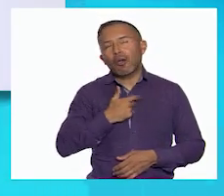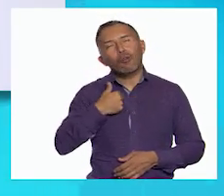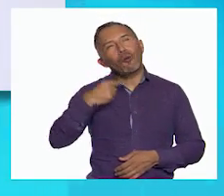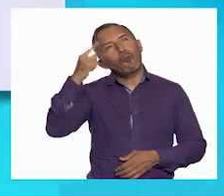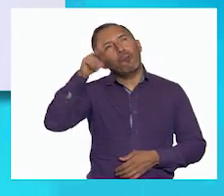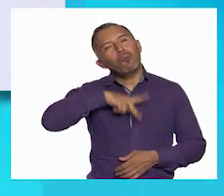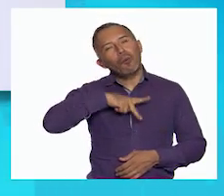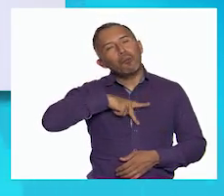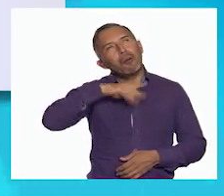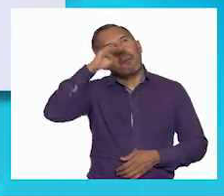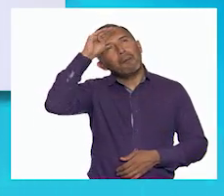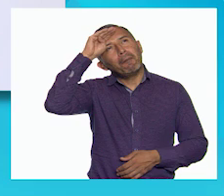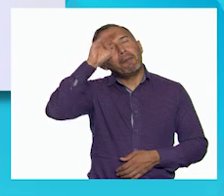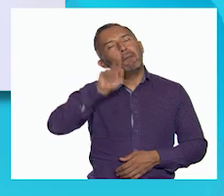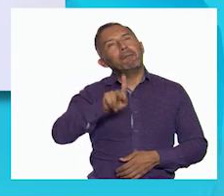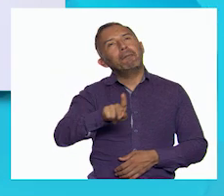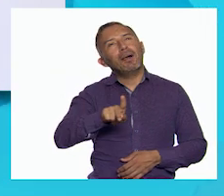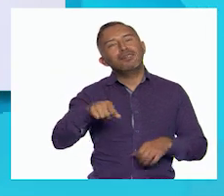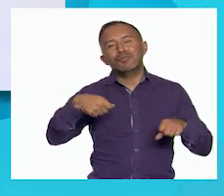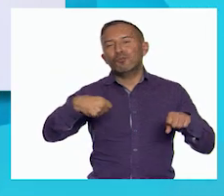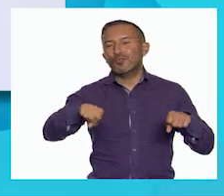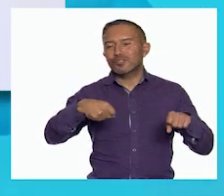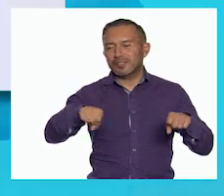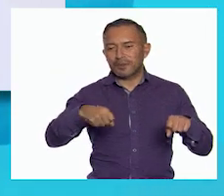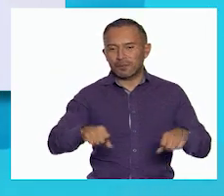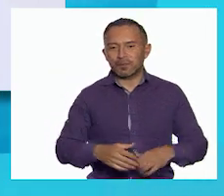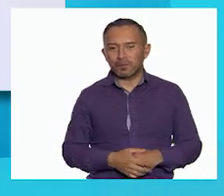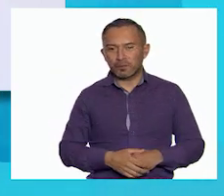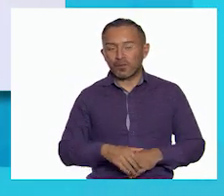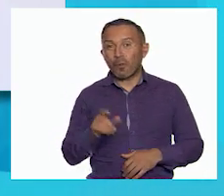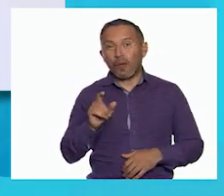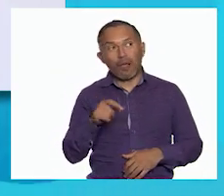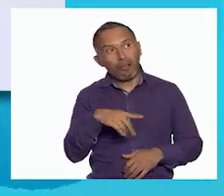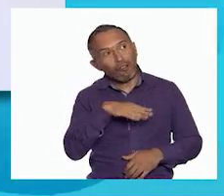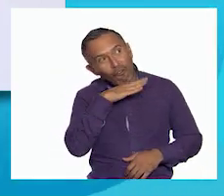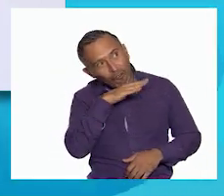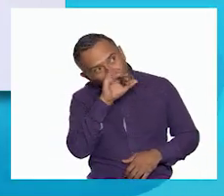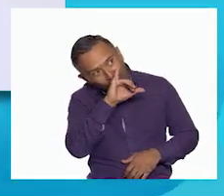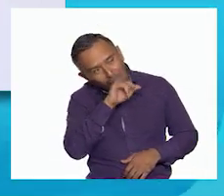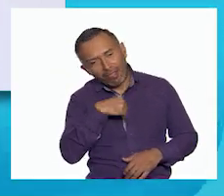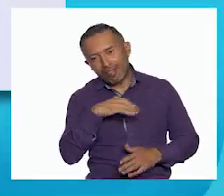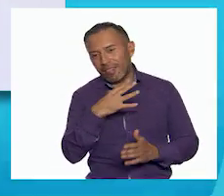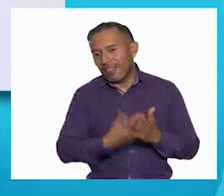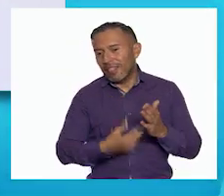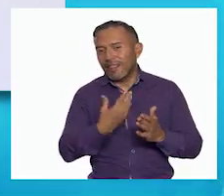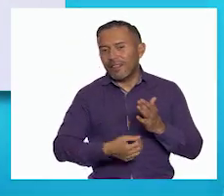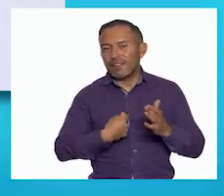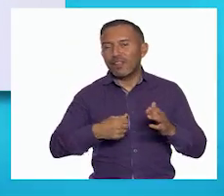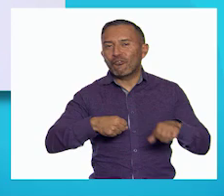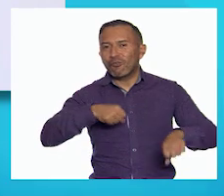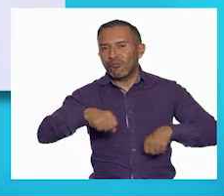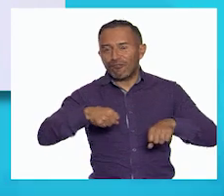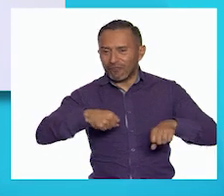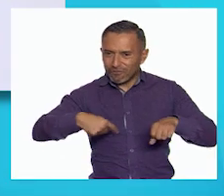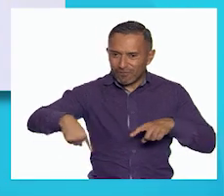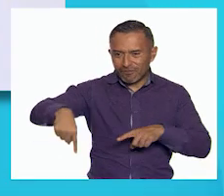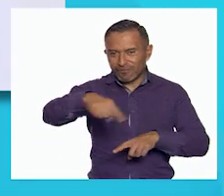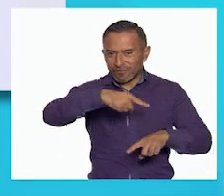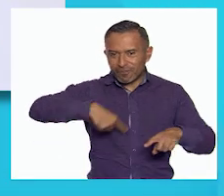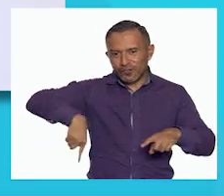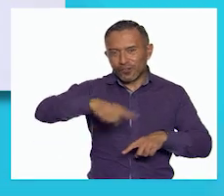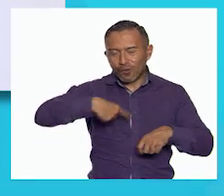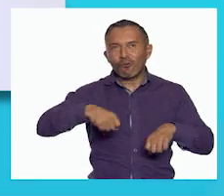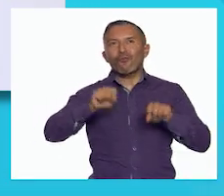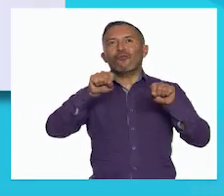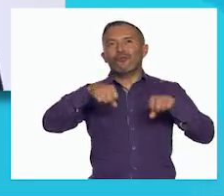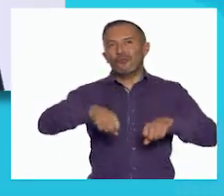motocicleta, y entonces cada que podía pues me escapaba y me iba a dar vueltas y hacía mis suertes. Bueno, eso es todo.